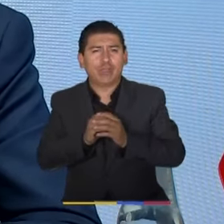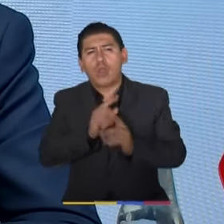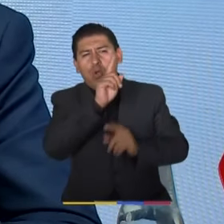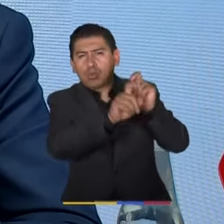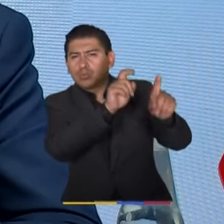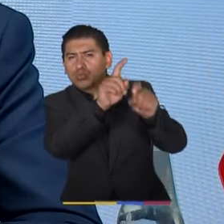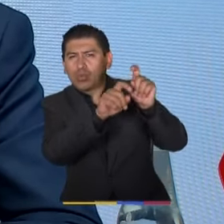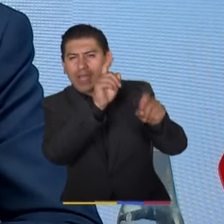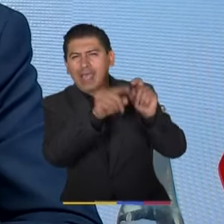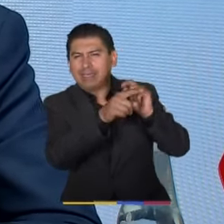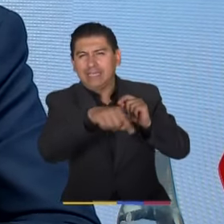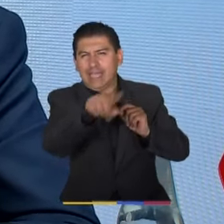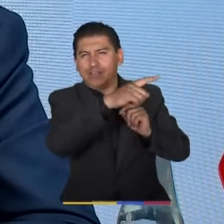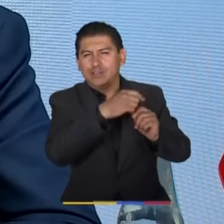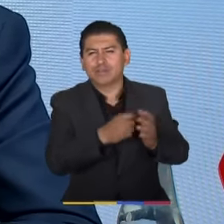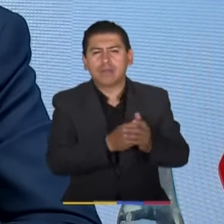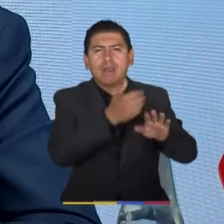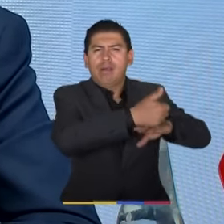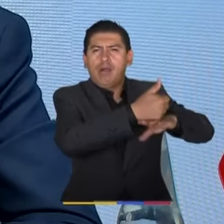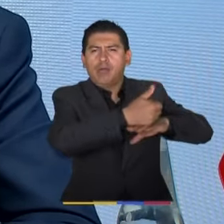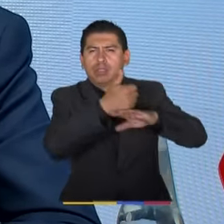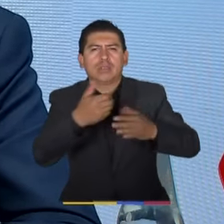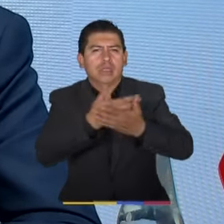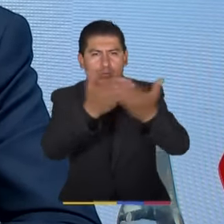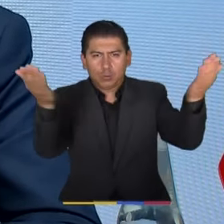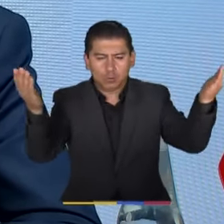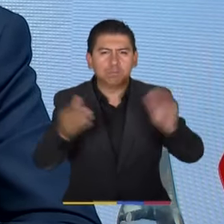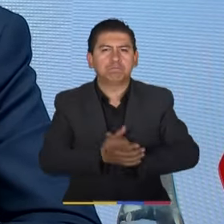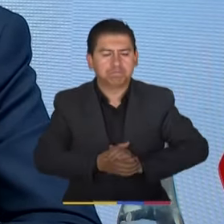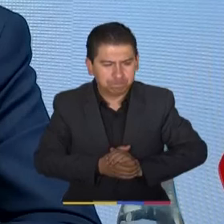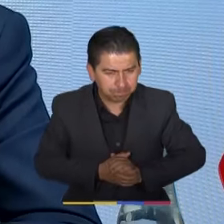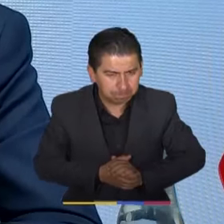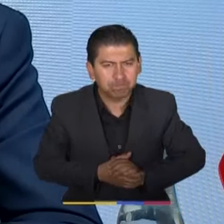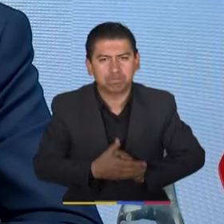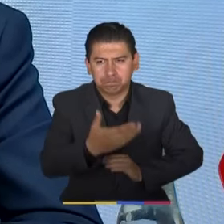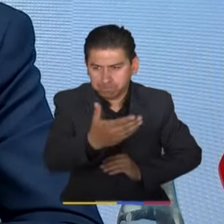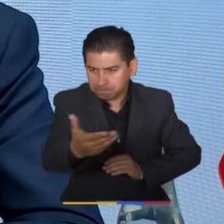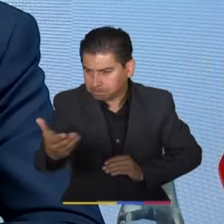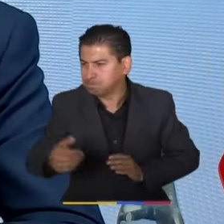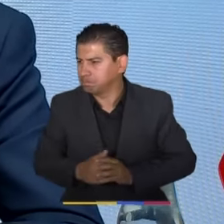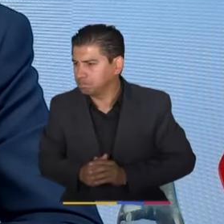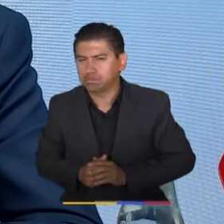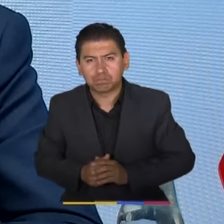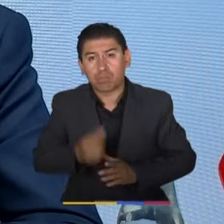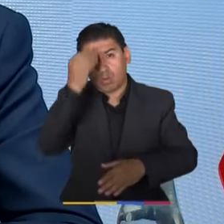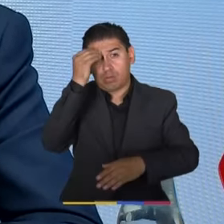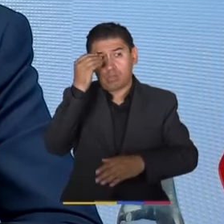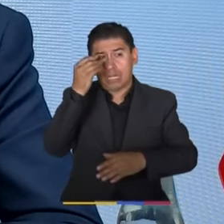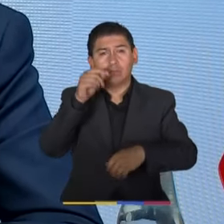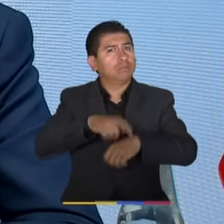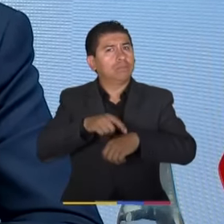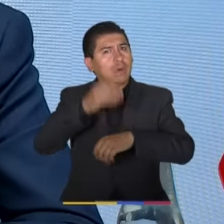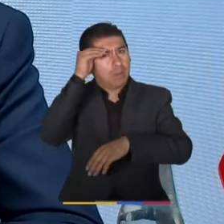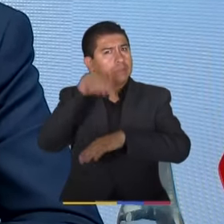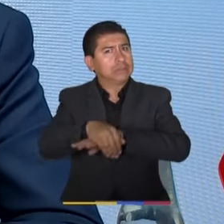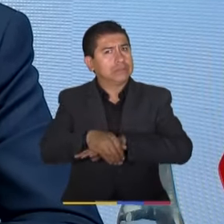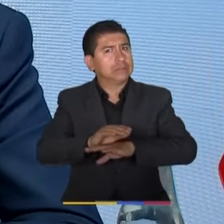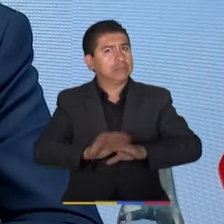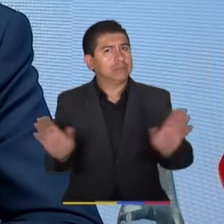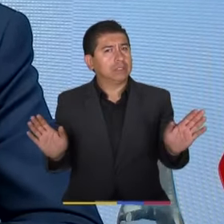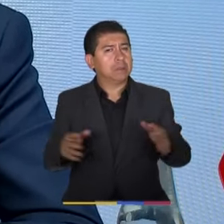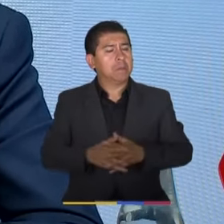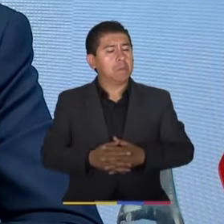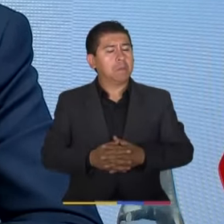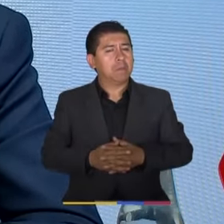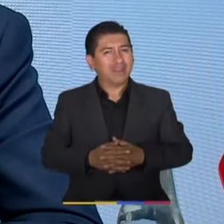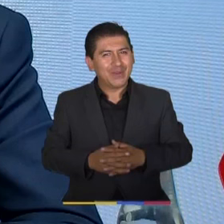de la Conferencia Iberoamericana, autoridades, señoras y señores. Muy buenas tardes ya. Llegados